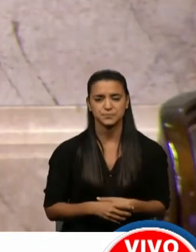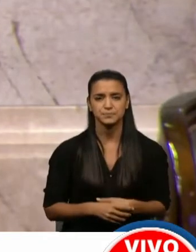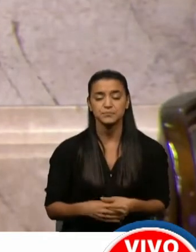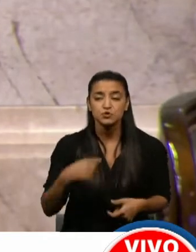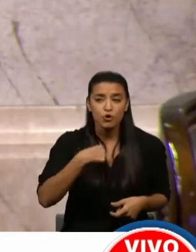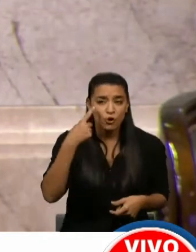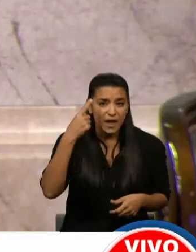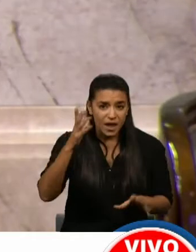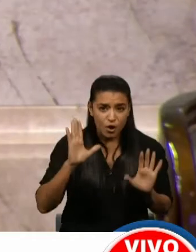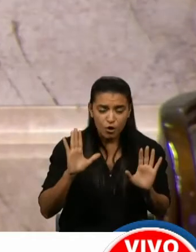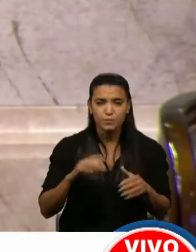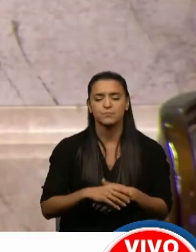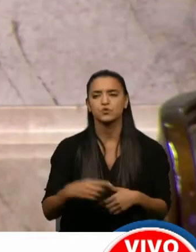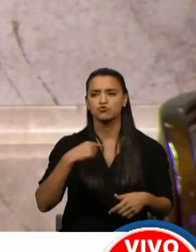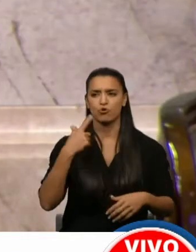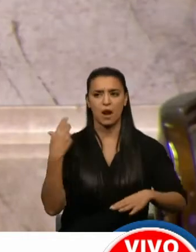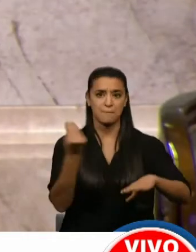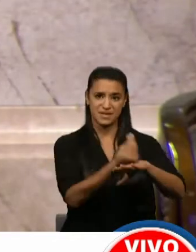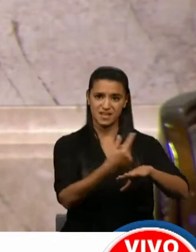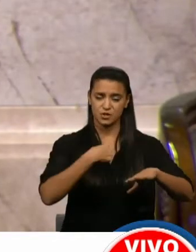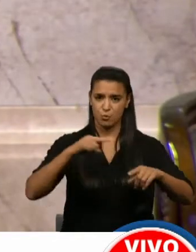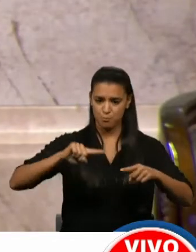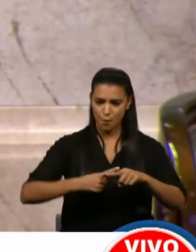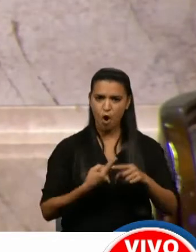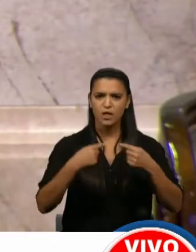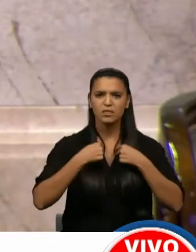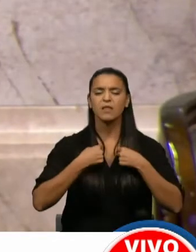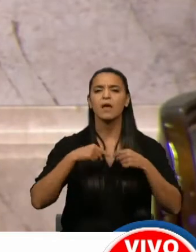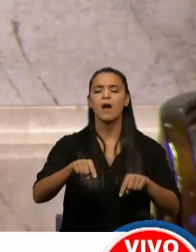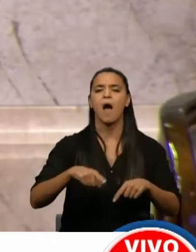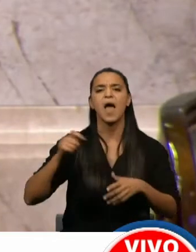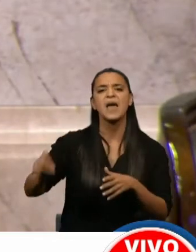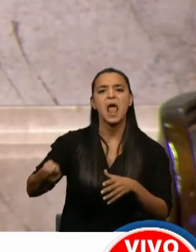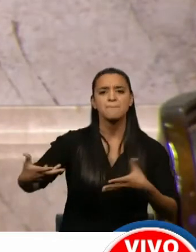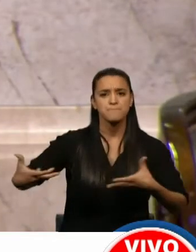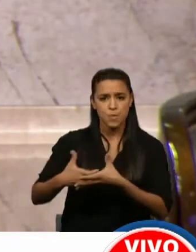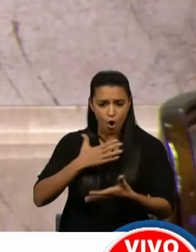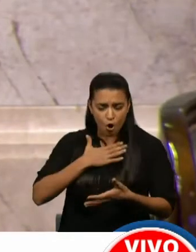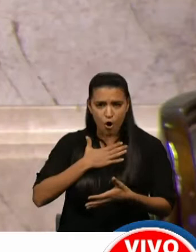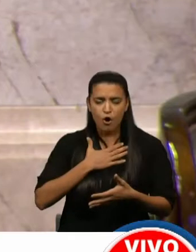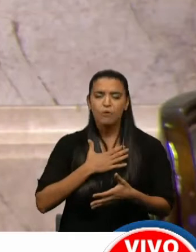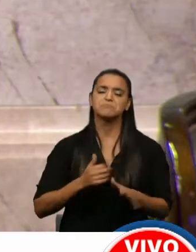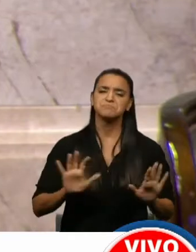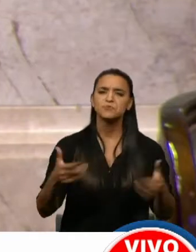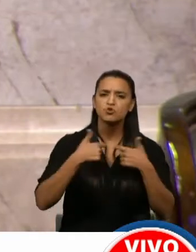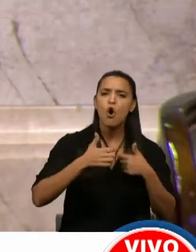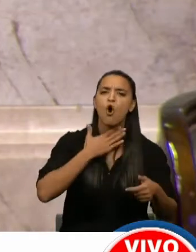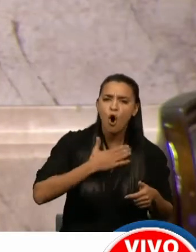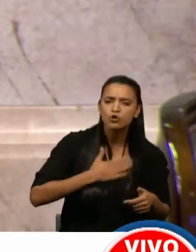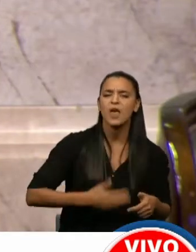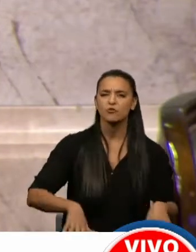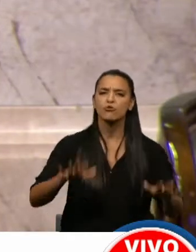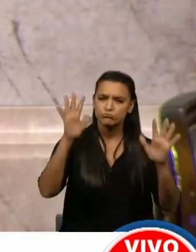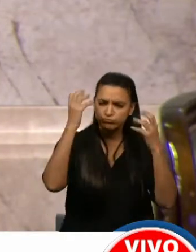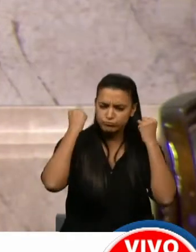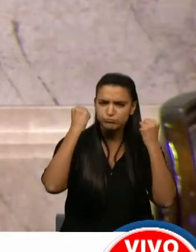Y creo que desde mi representación política y desde mi representación gremial, más allá de estar contento y aplaudir esta medida,